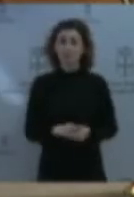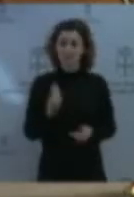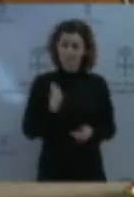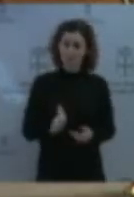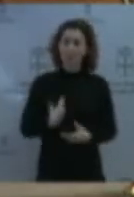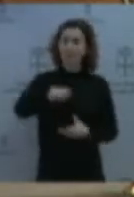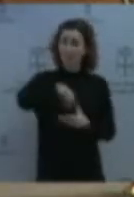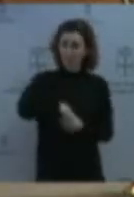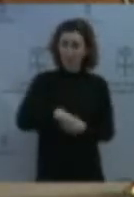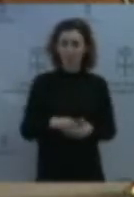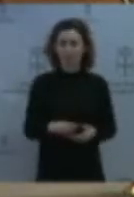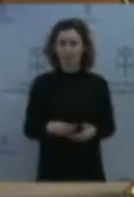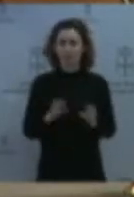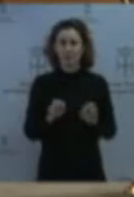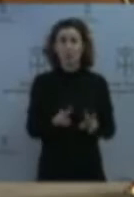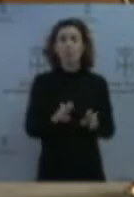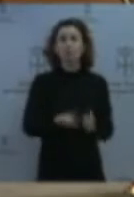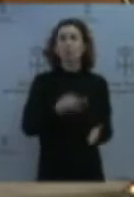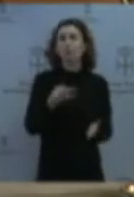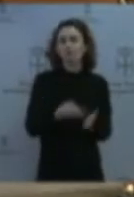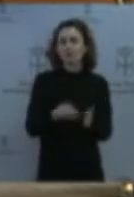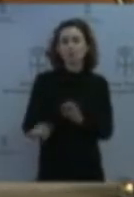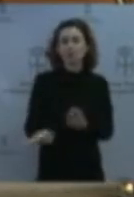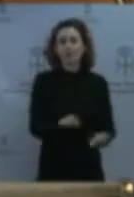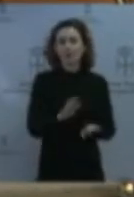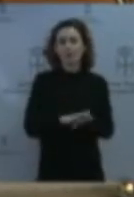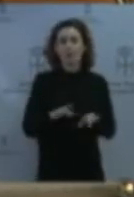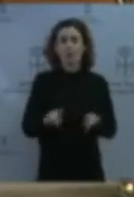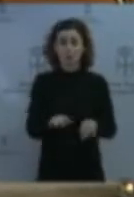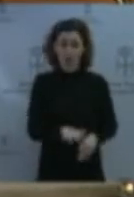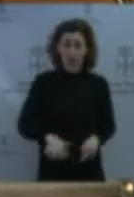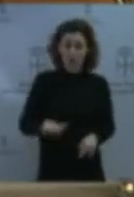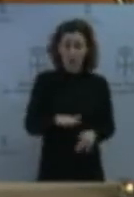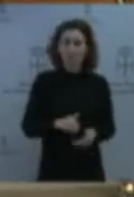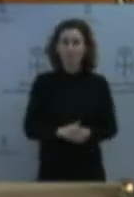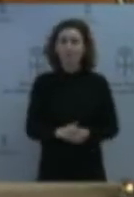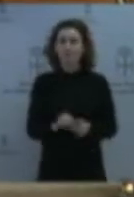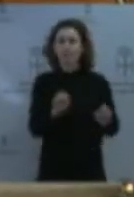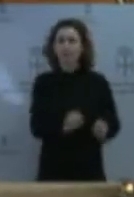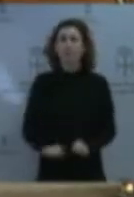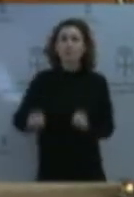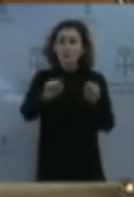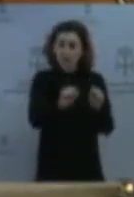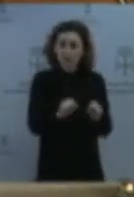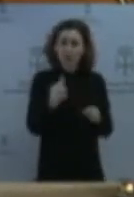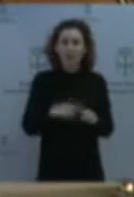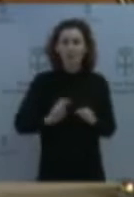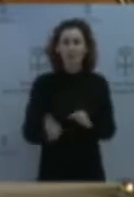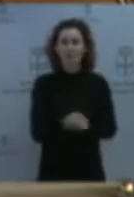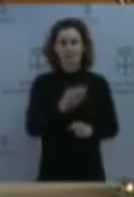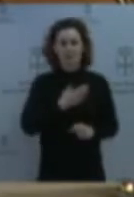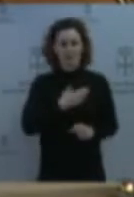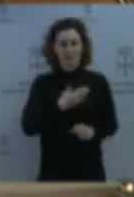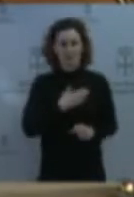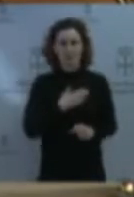proyectos previstos para Sissuelo, porque pensamos que la protección de estos bienes patrimoniales no solo no van a comprometer la creación de